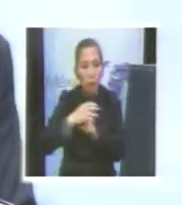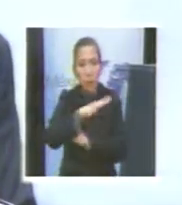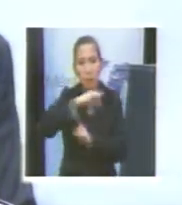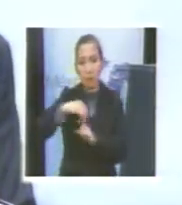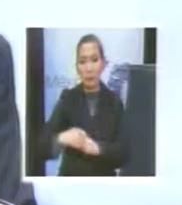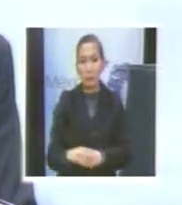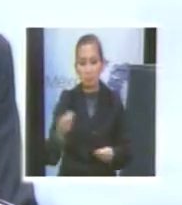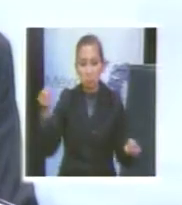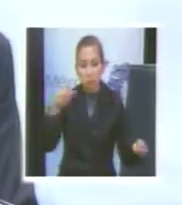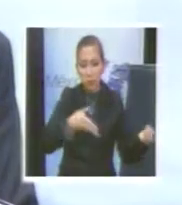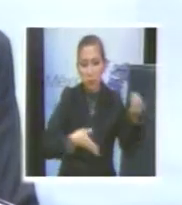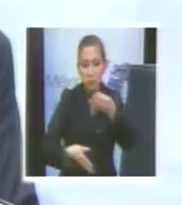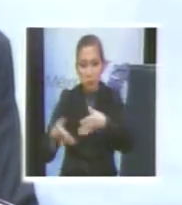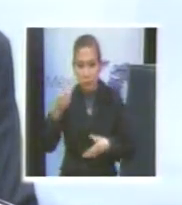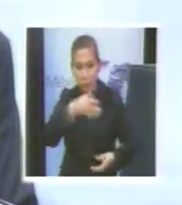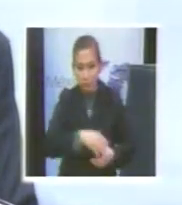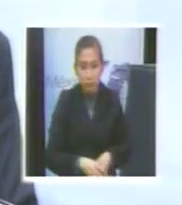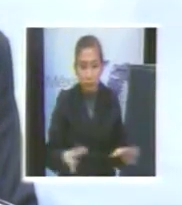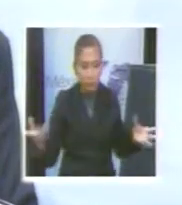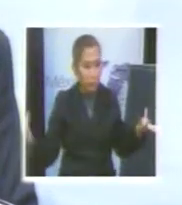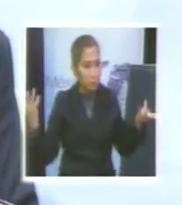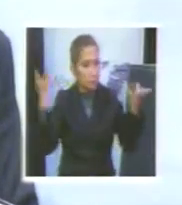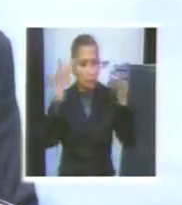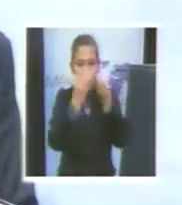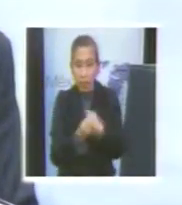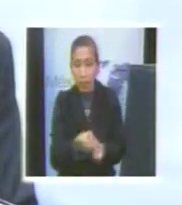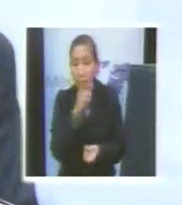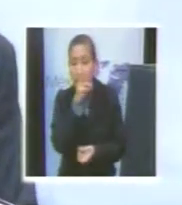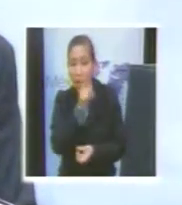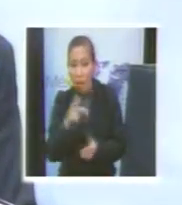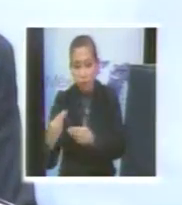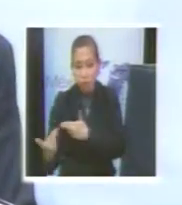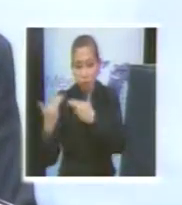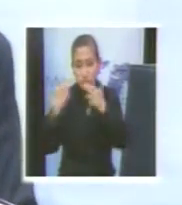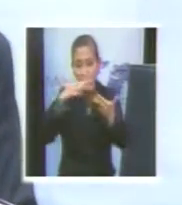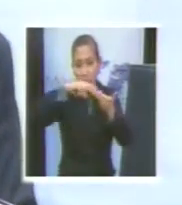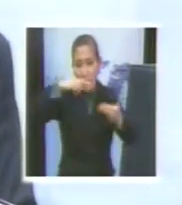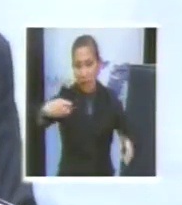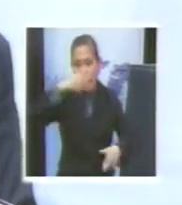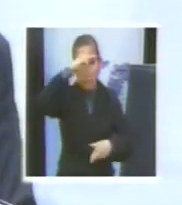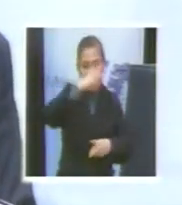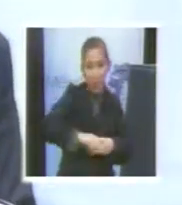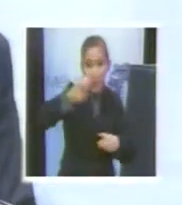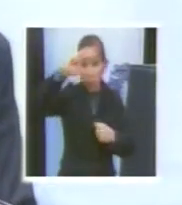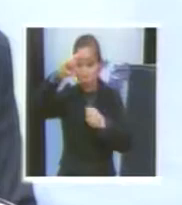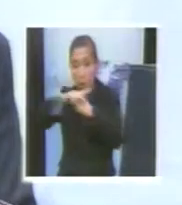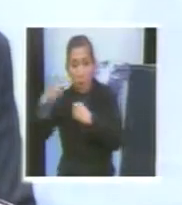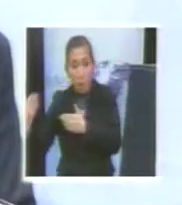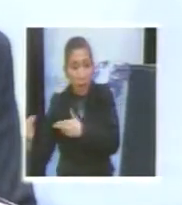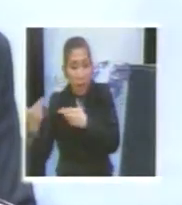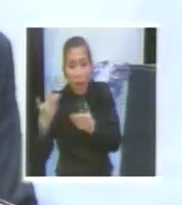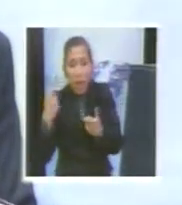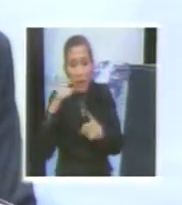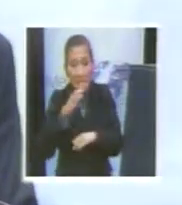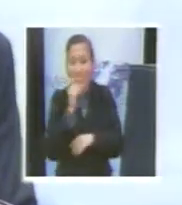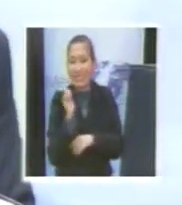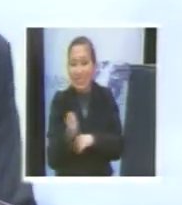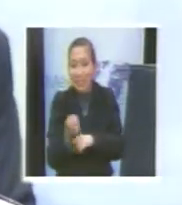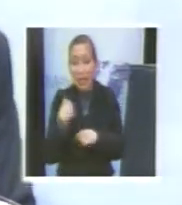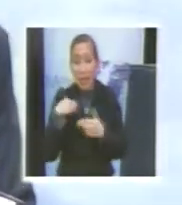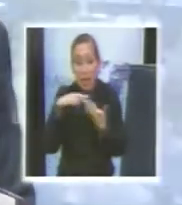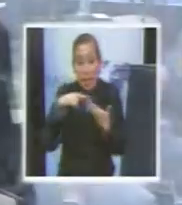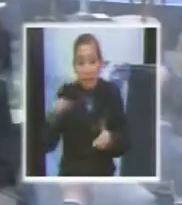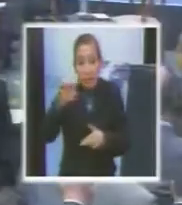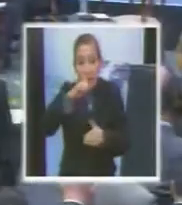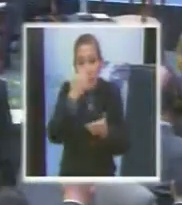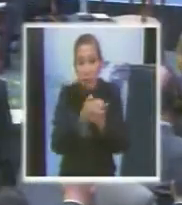aportaciones recíprocas. En suma, el mejor legado de las relaciones entre México y Europa reside en entender que las